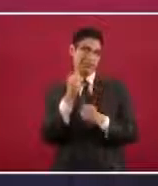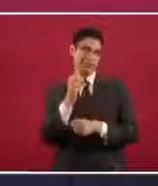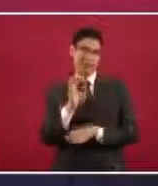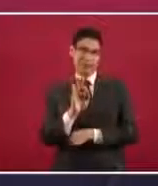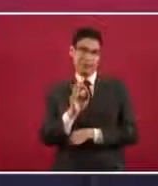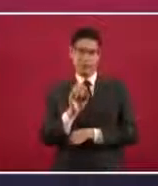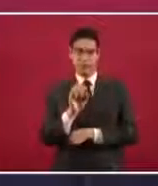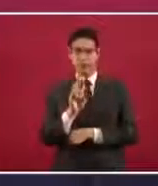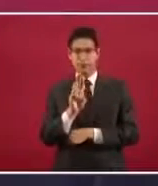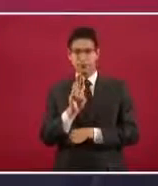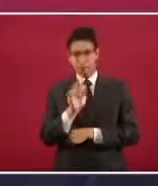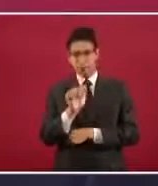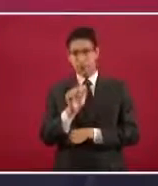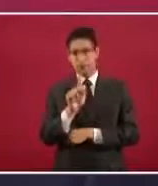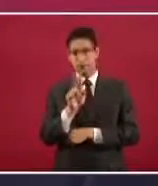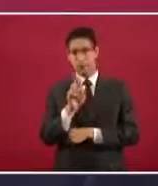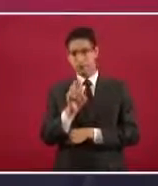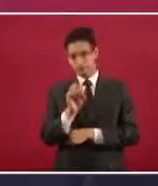por influyentismo,